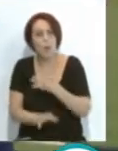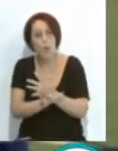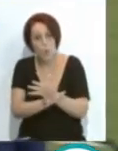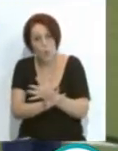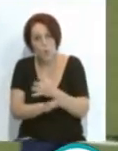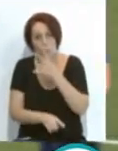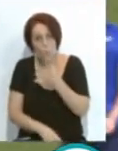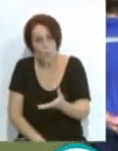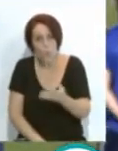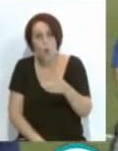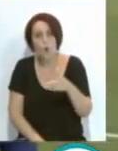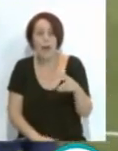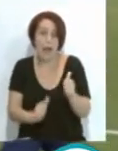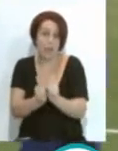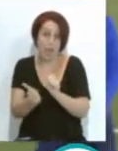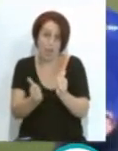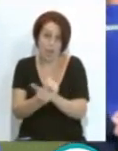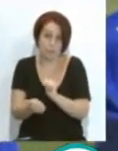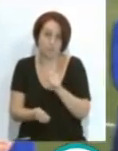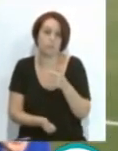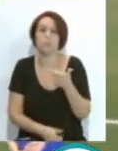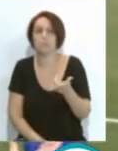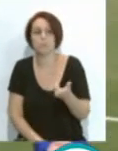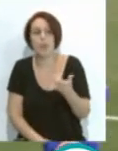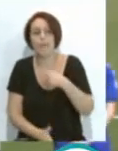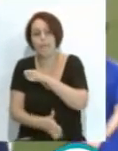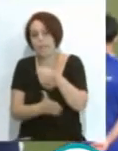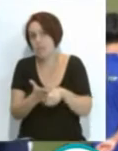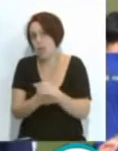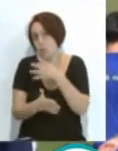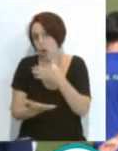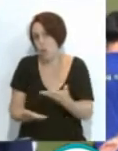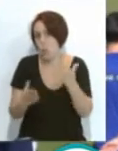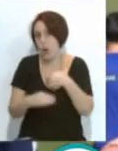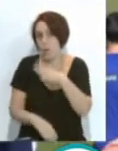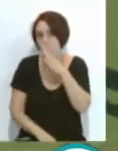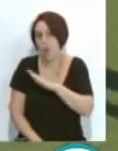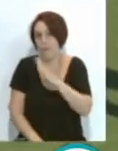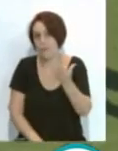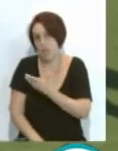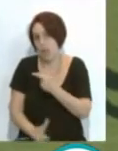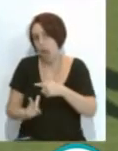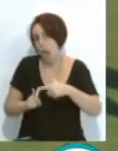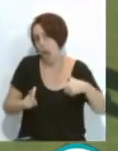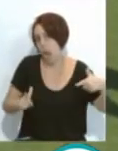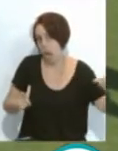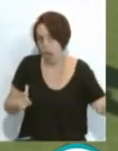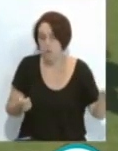inclusive estaba Luis Miquesada, que no tiene ficha en este momento por esa lesión de larga duración, esa